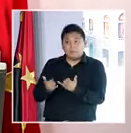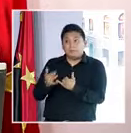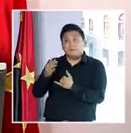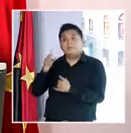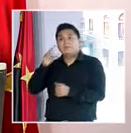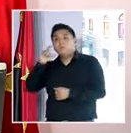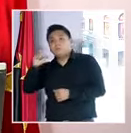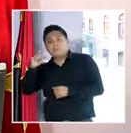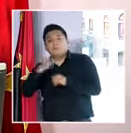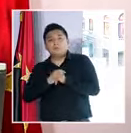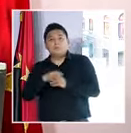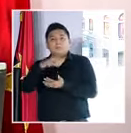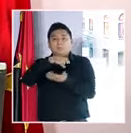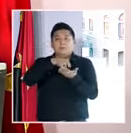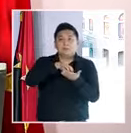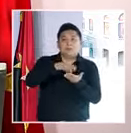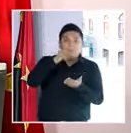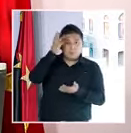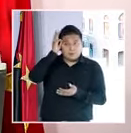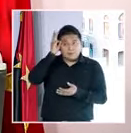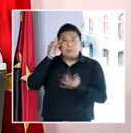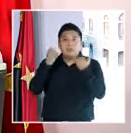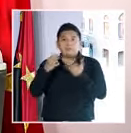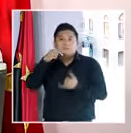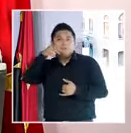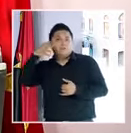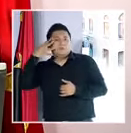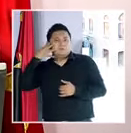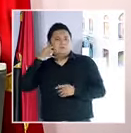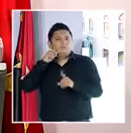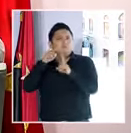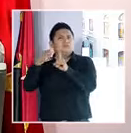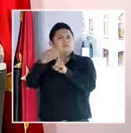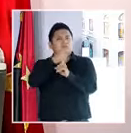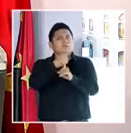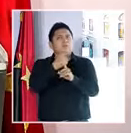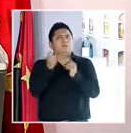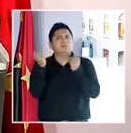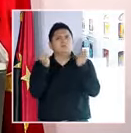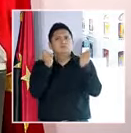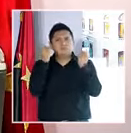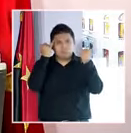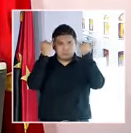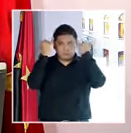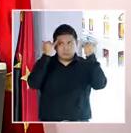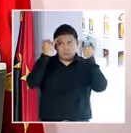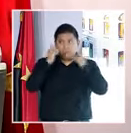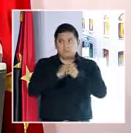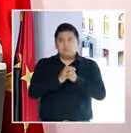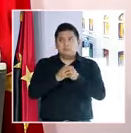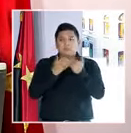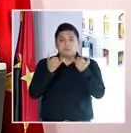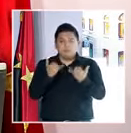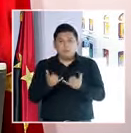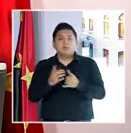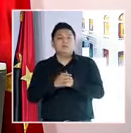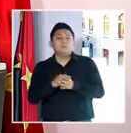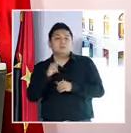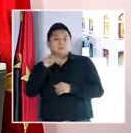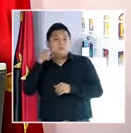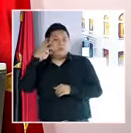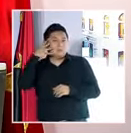de Cúcuta y al departamento, nos permitirá encontrar el mecanismo regional